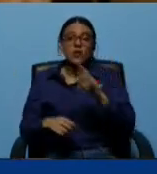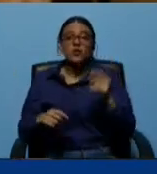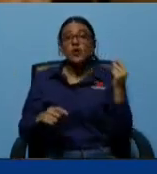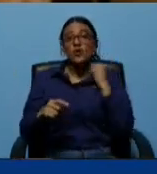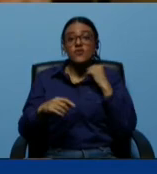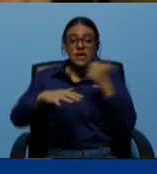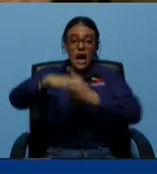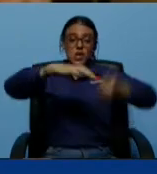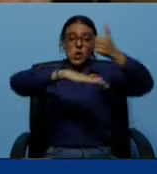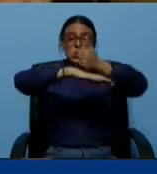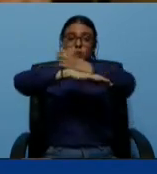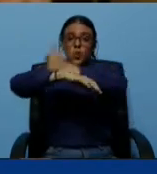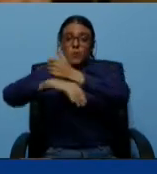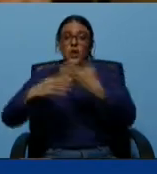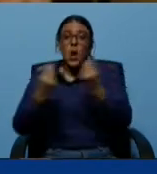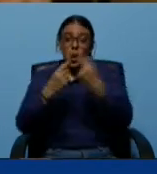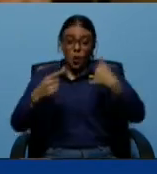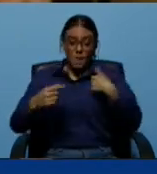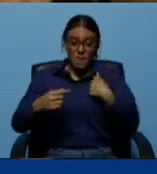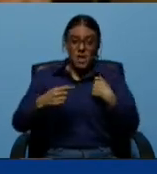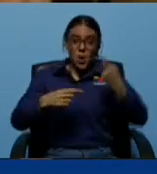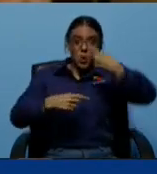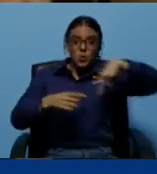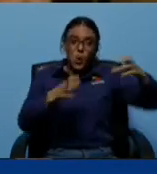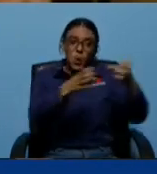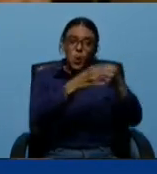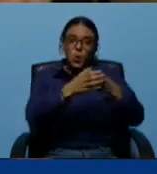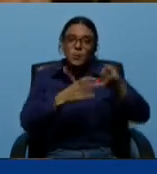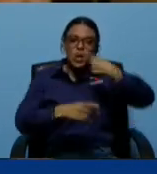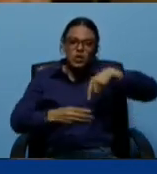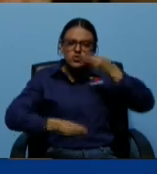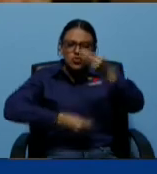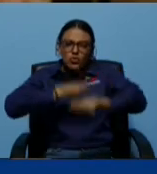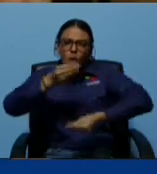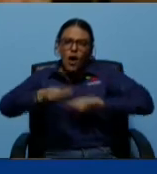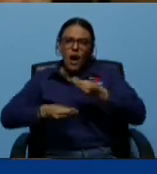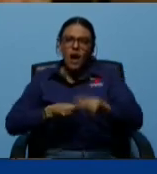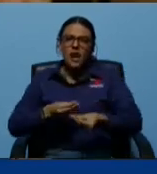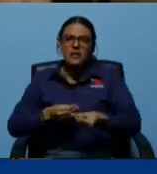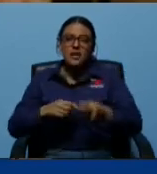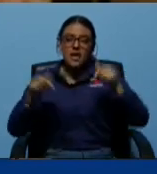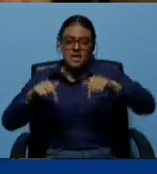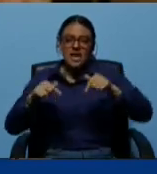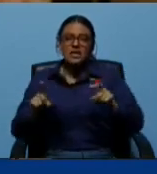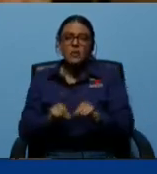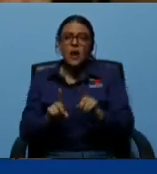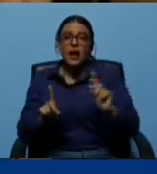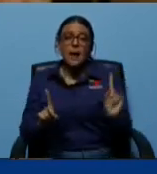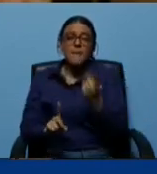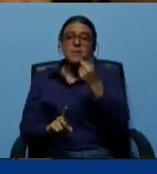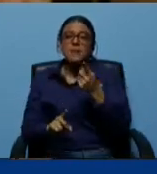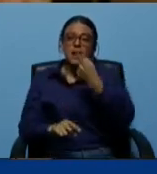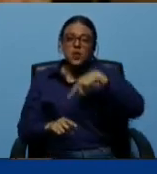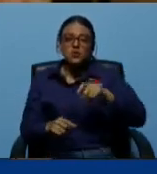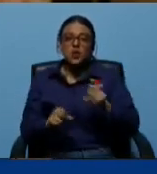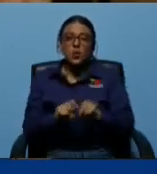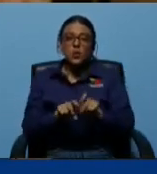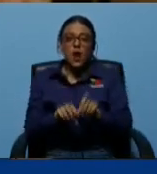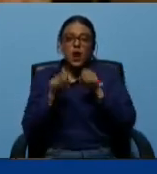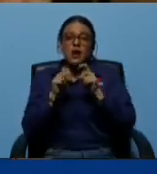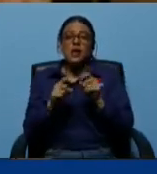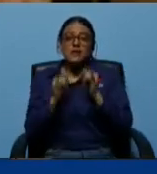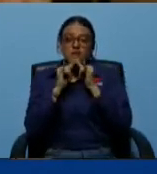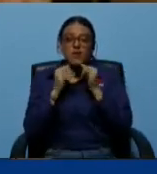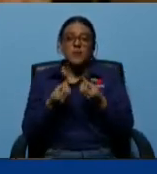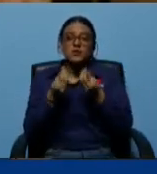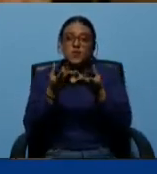superiores, bajo mi coordinación, realizar, y yo creo que este es el primer anuncio